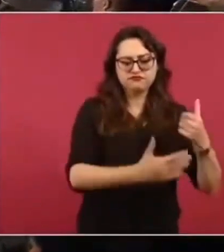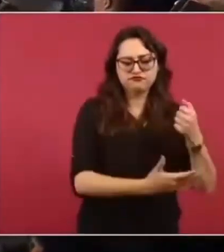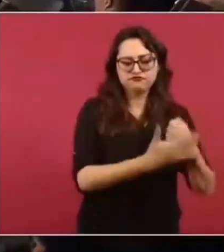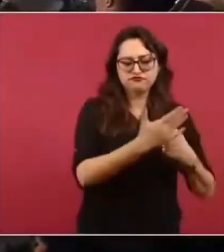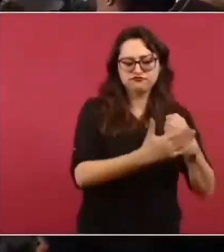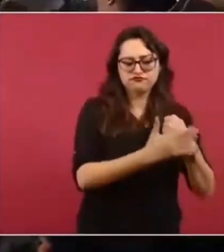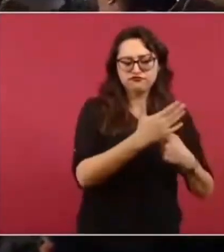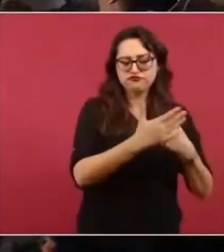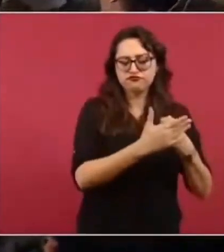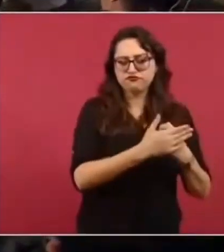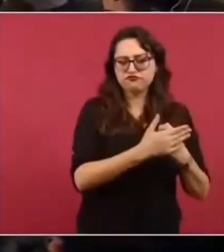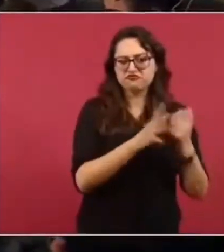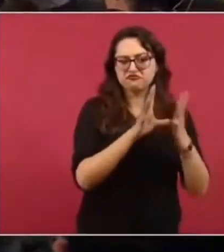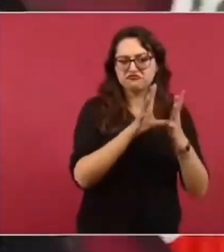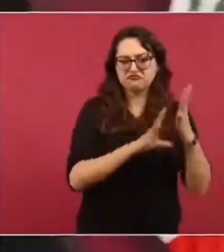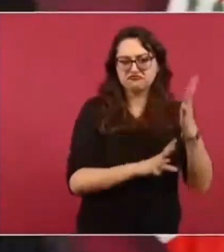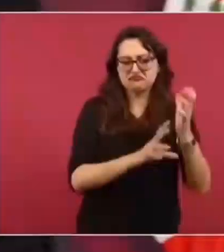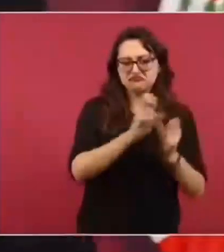y que gana